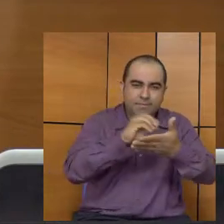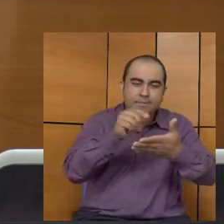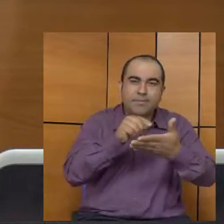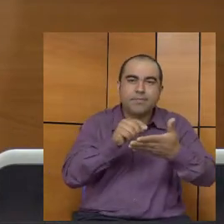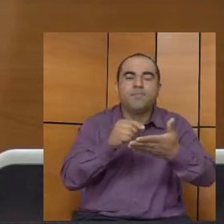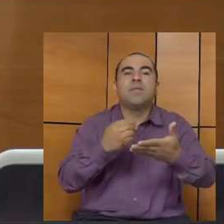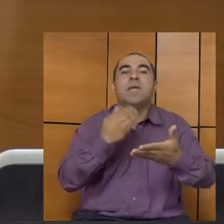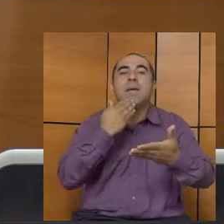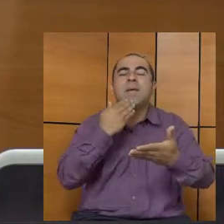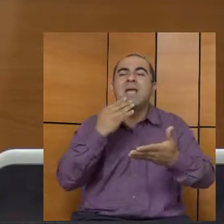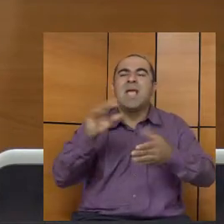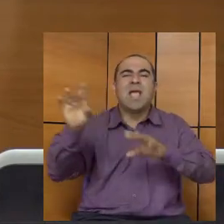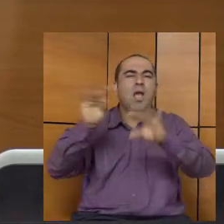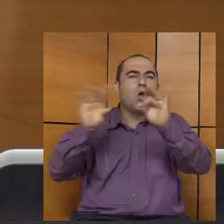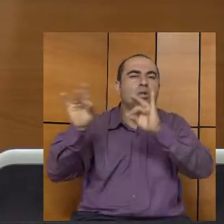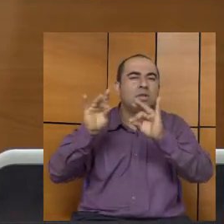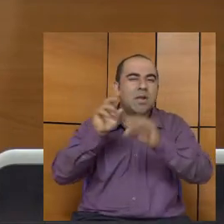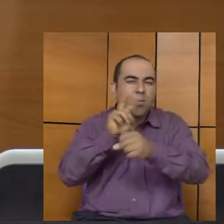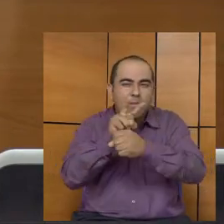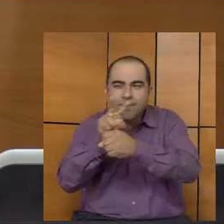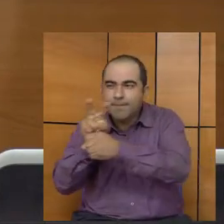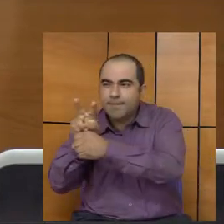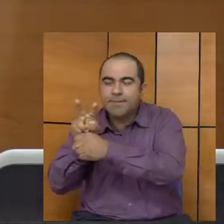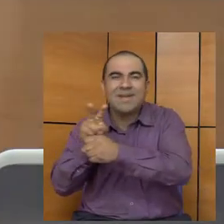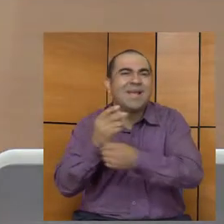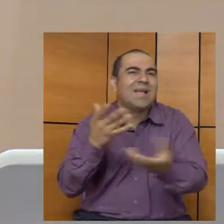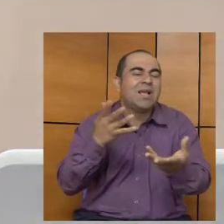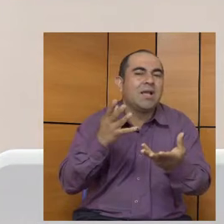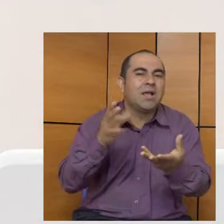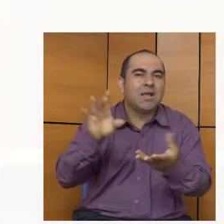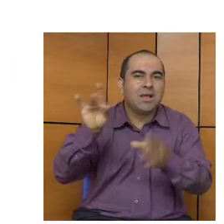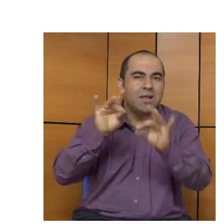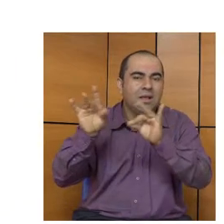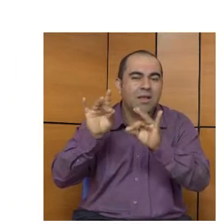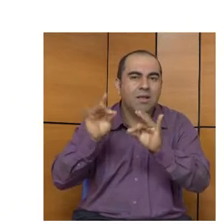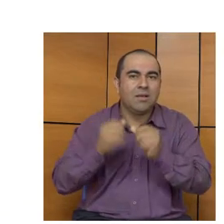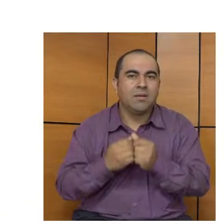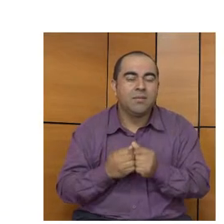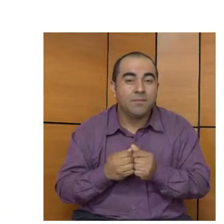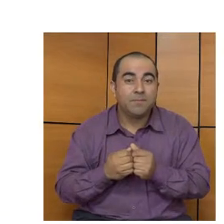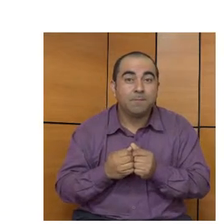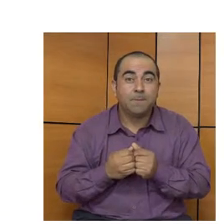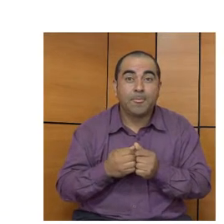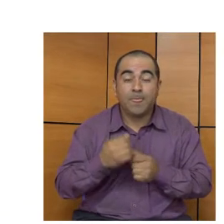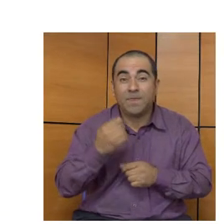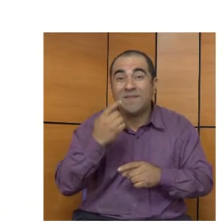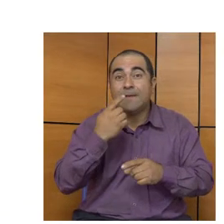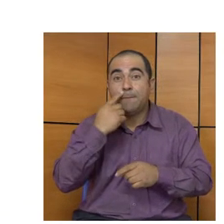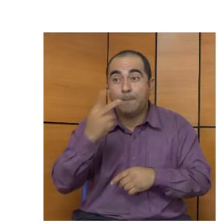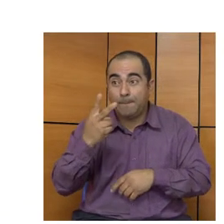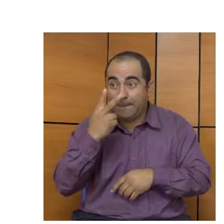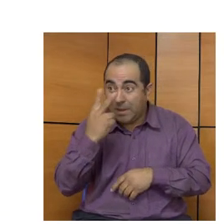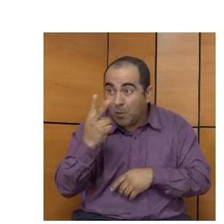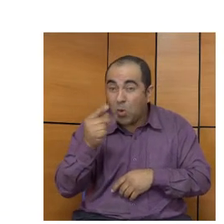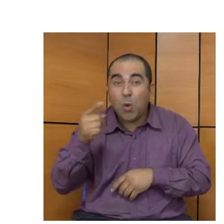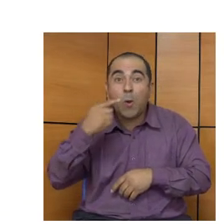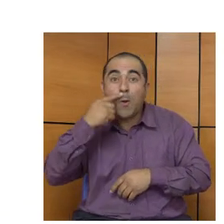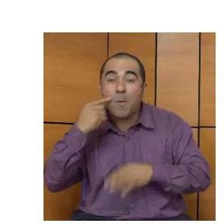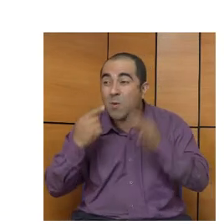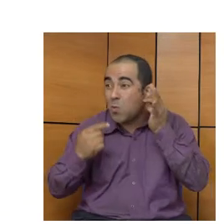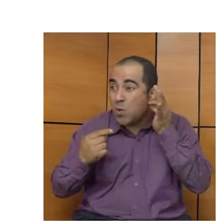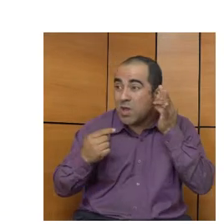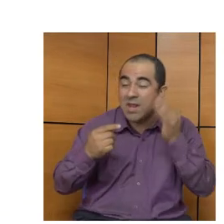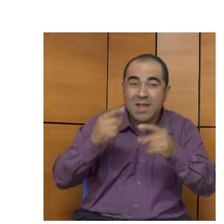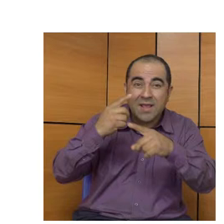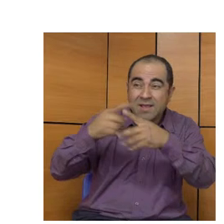¿Qué nos encontramos? Bien, pues que, como os digo, que había diferencias entre hombres y mujeres, también